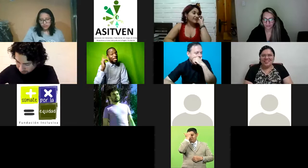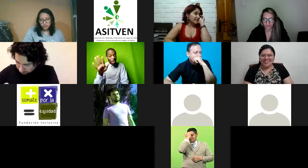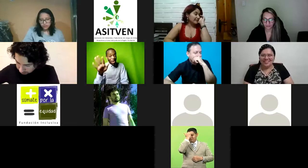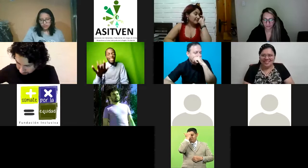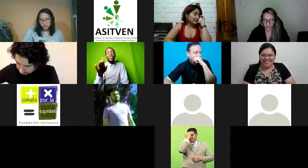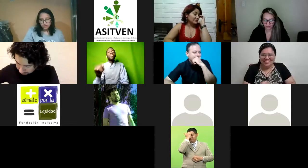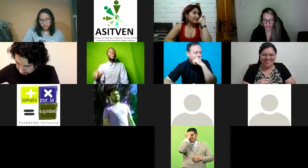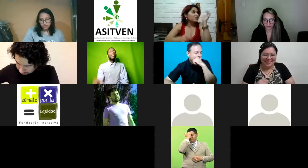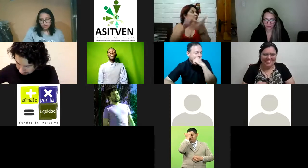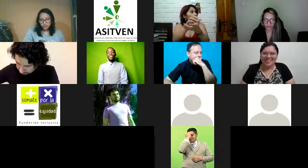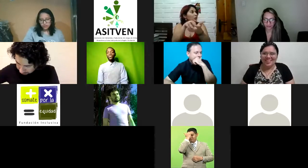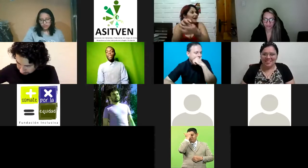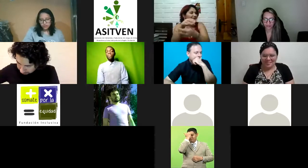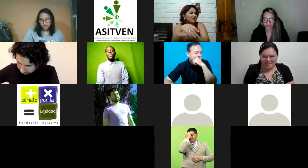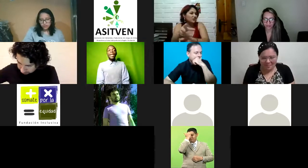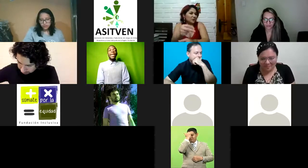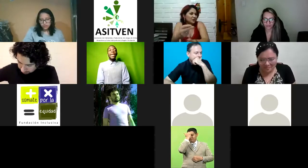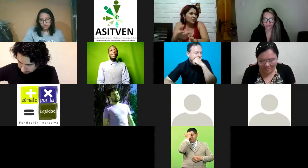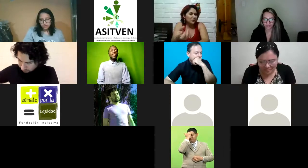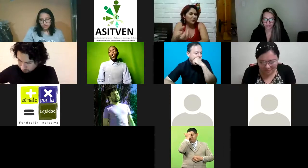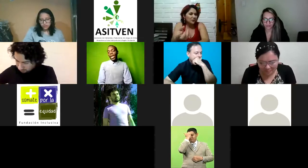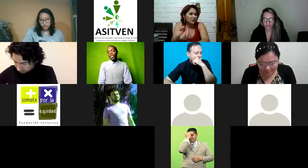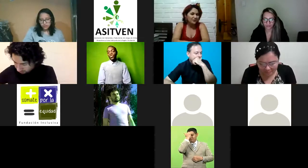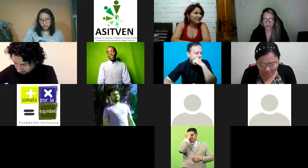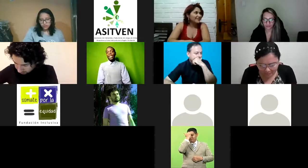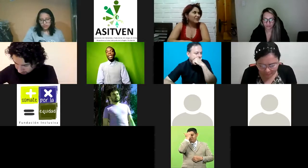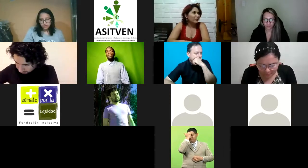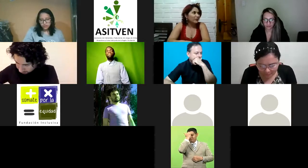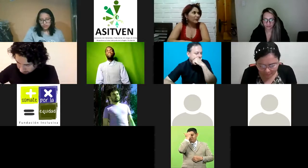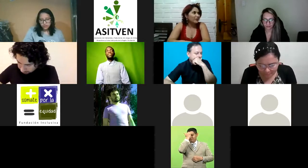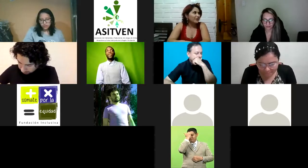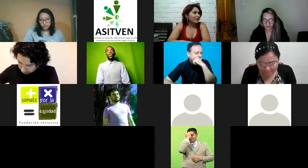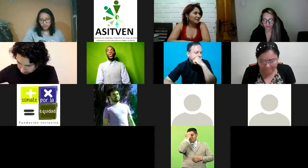quiero que entendí, ¿no? Pero sí, la segunda. No, o sea, yo,